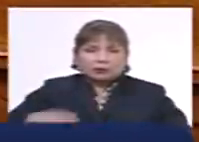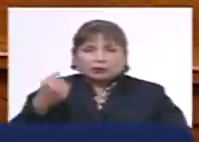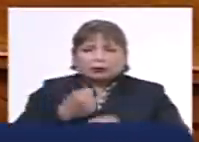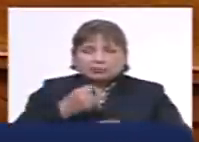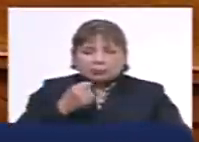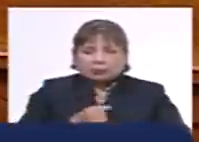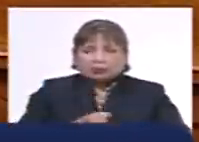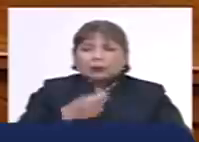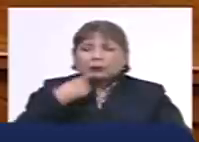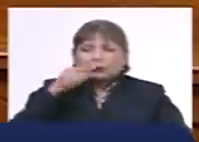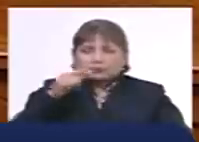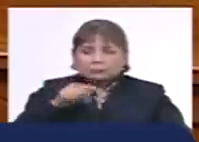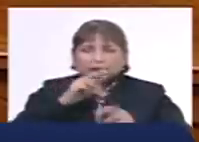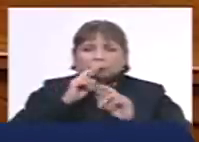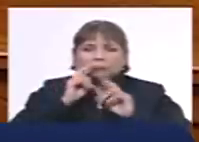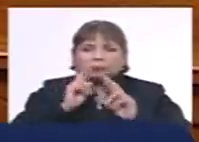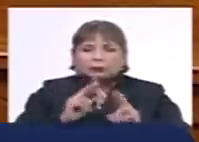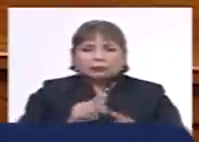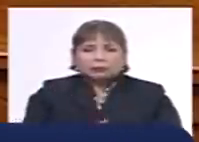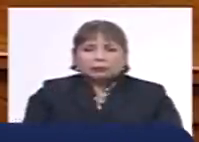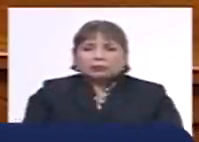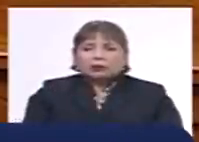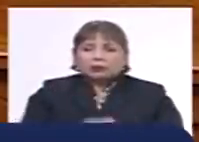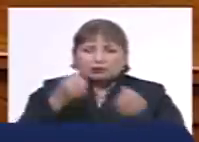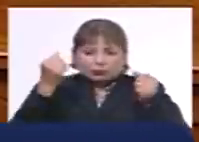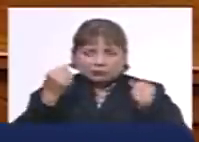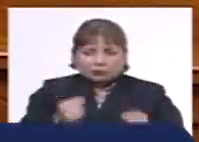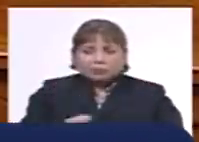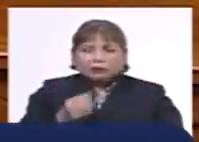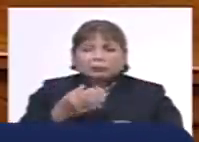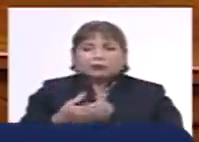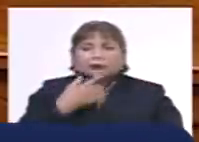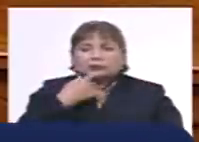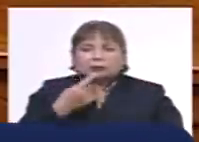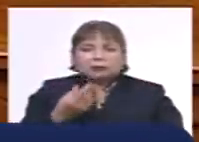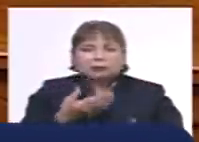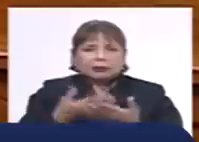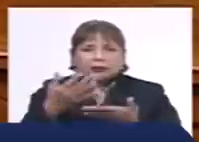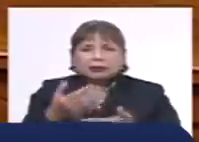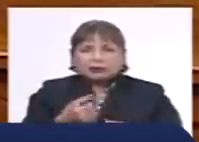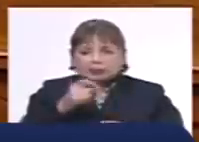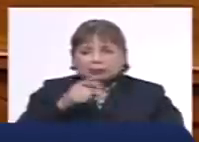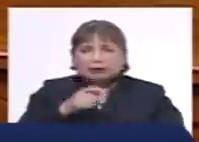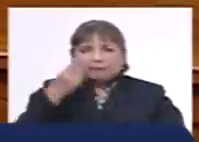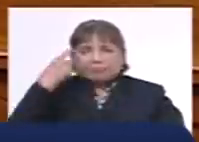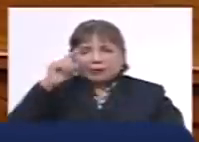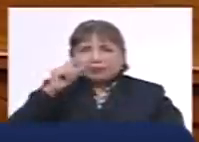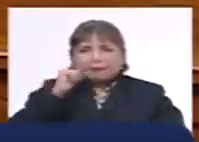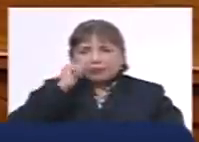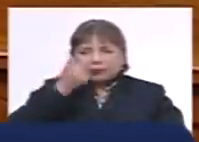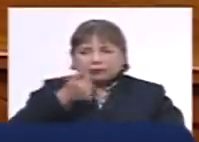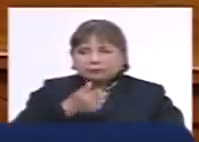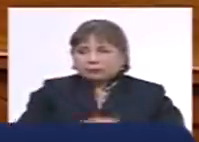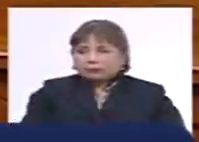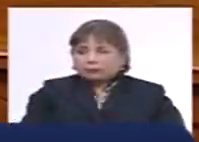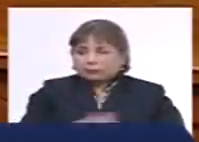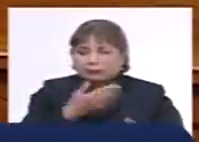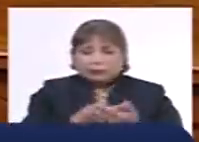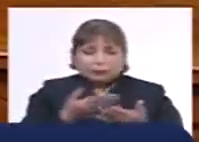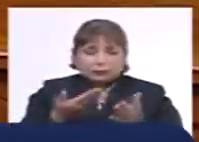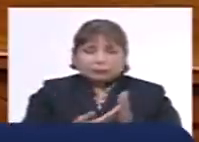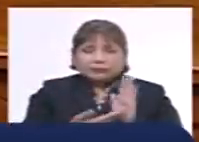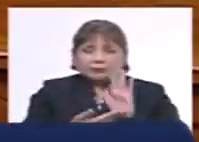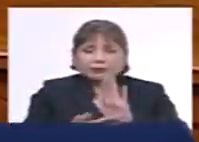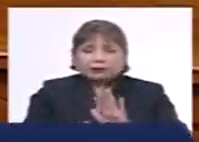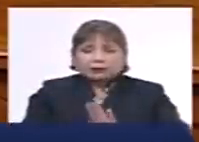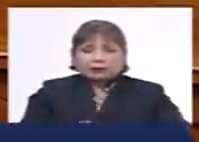Trabajo. Y ese resultado, esa toma de decisión, se requiere para el día de mañana. Y vamos a